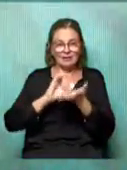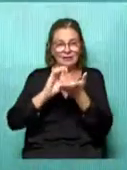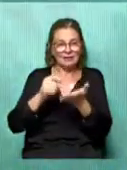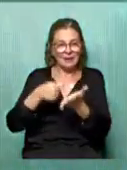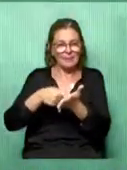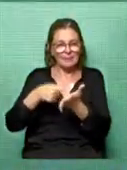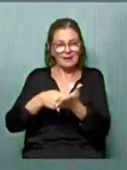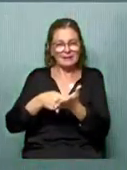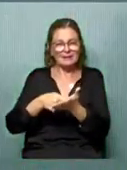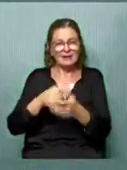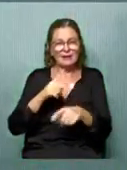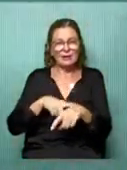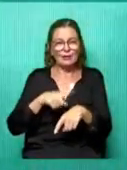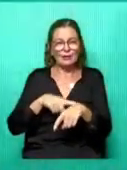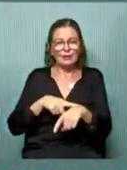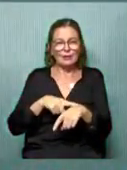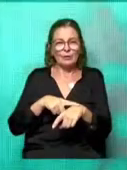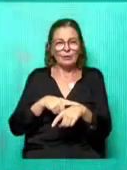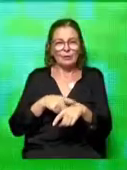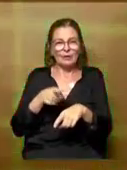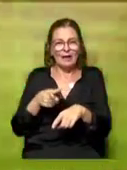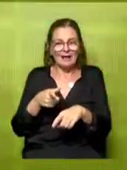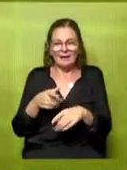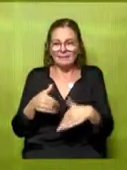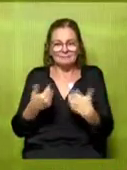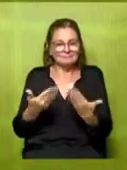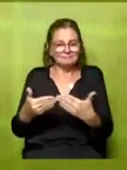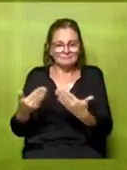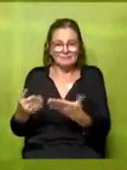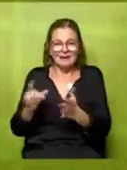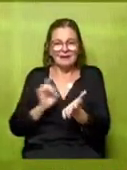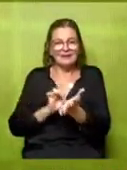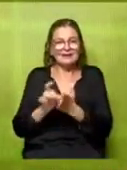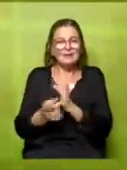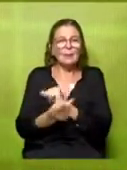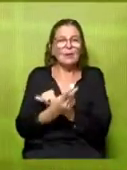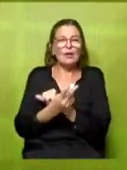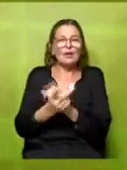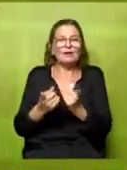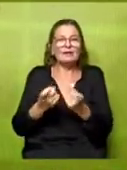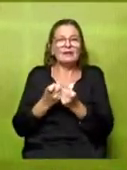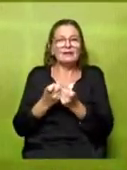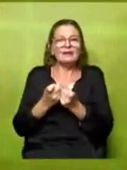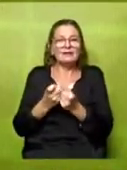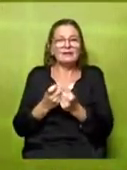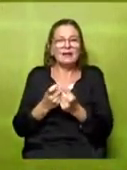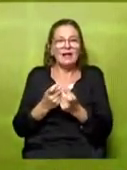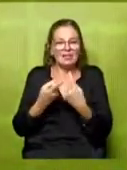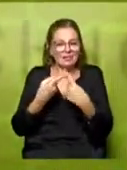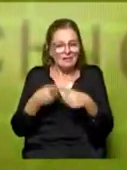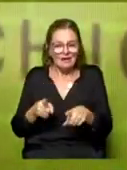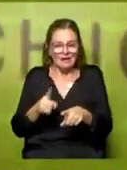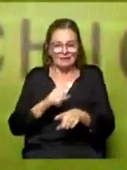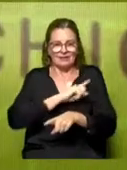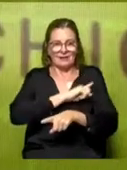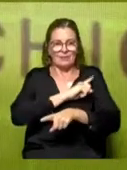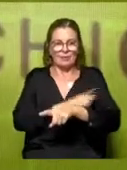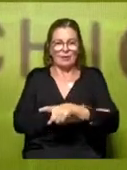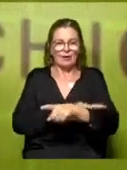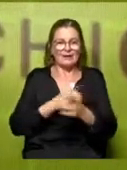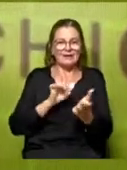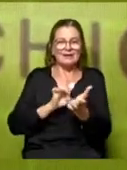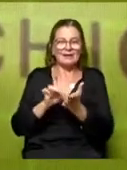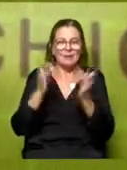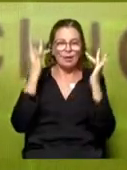monetarias, es hora de que las unamos. Entonces, de verdad, el sistema de cuidados requiere una robustez diferente. El sistema educativo solo